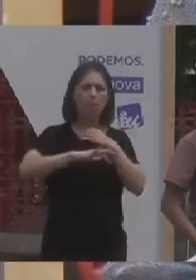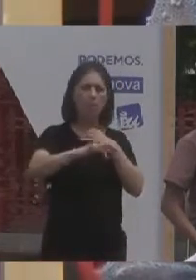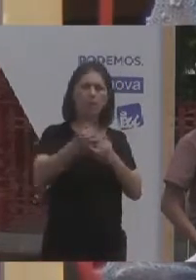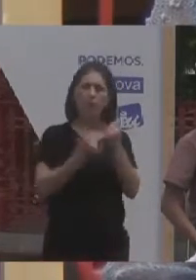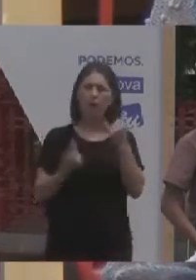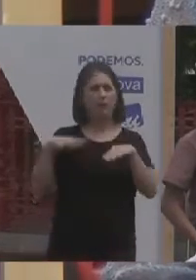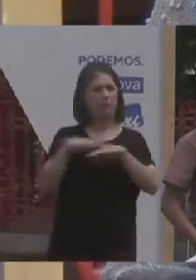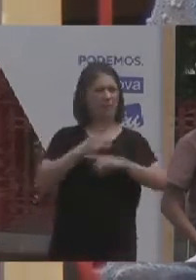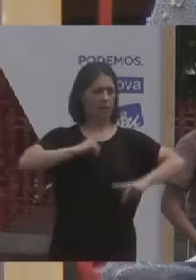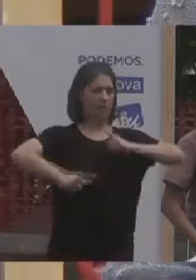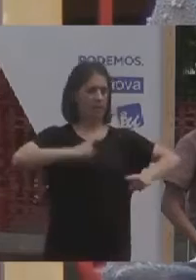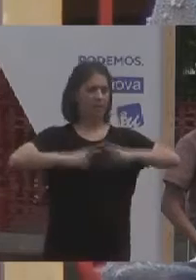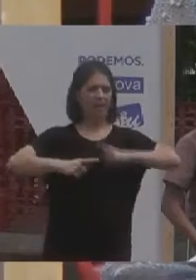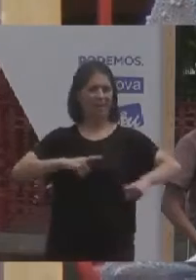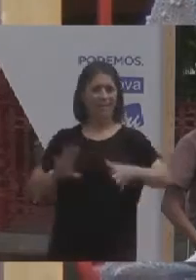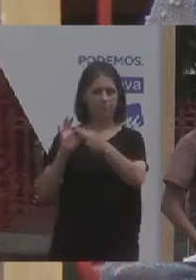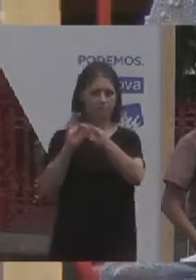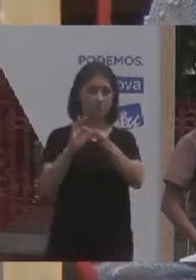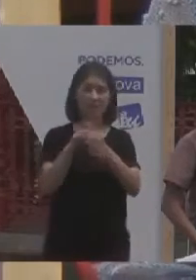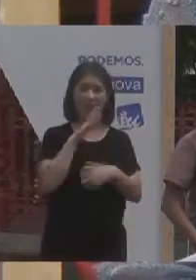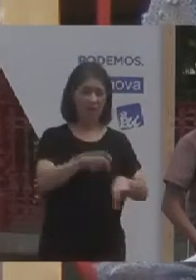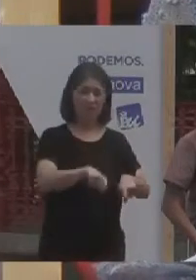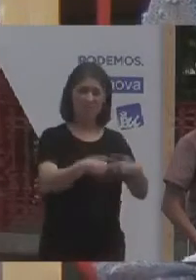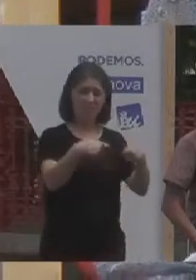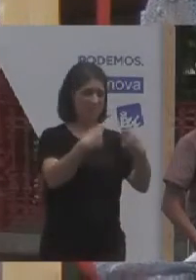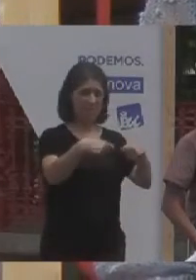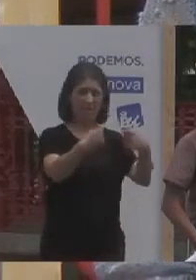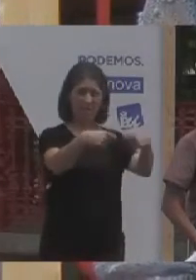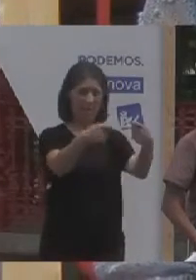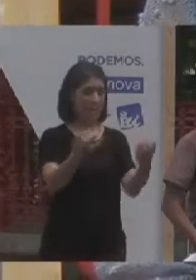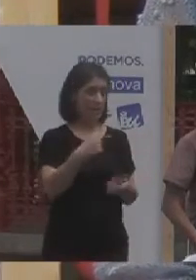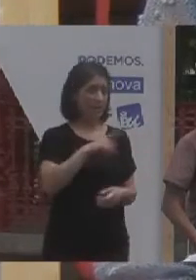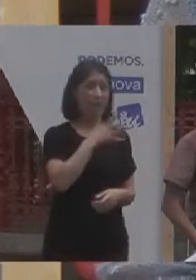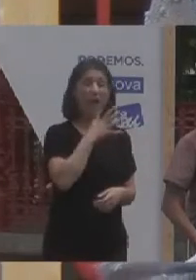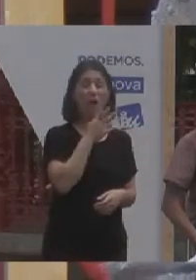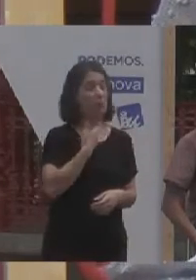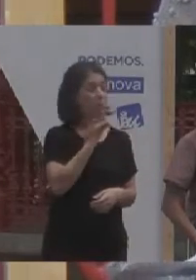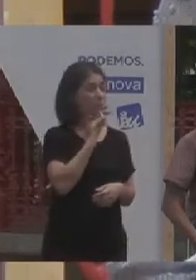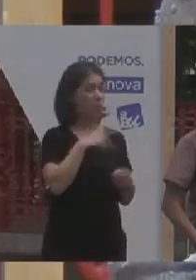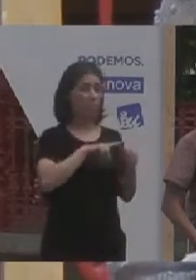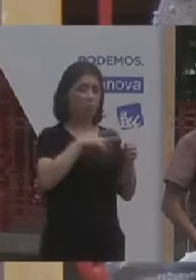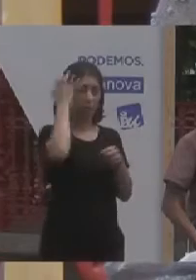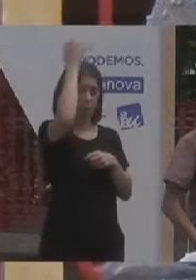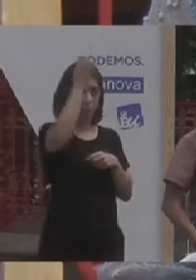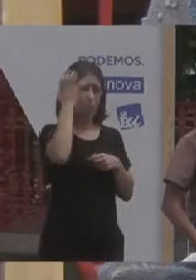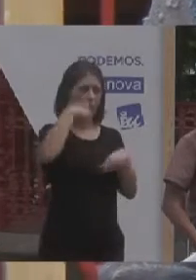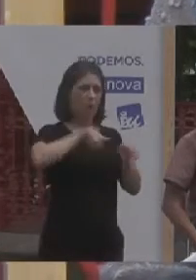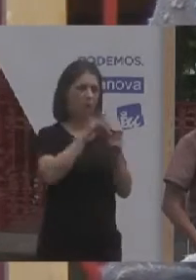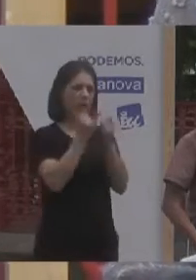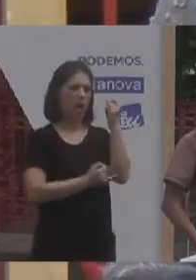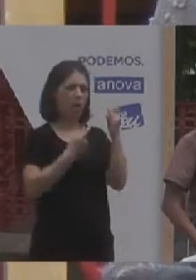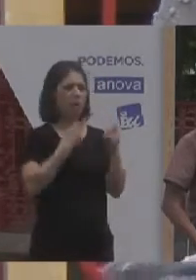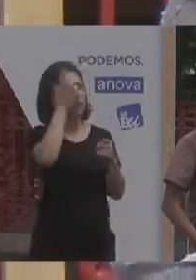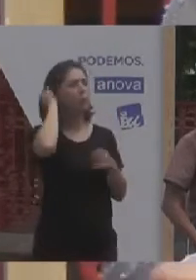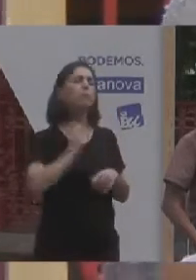da súa rede caciquil, que se está quebrando absolutamente, e que temos na provincia da Coruña un icono da loita dos